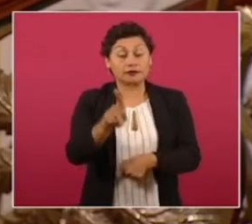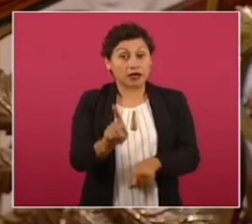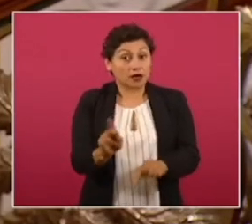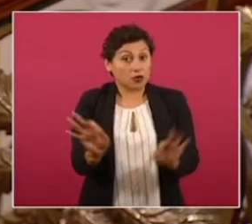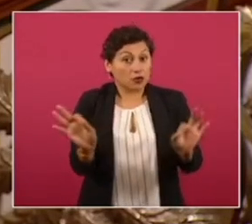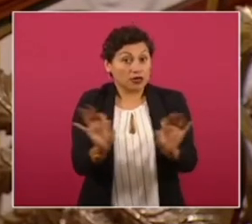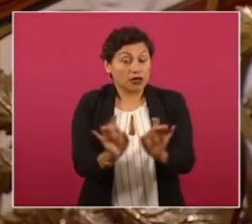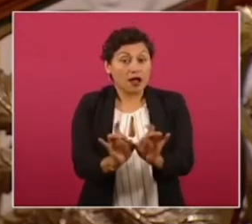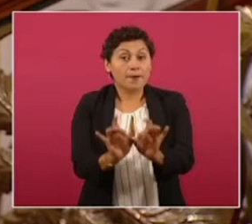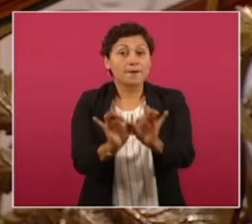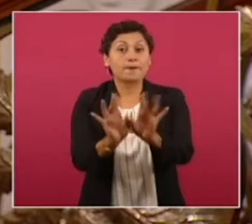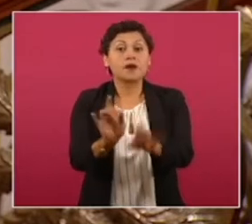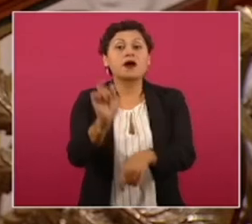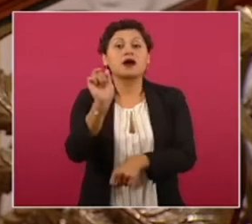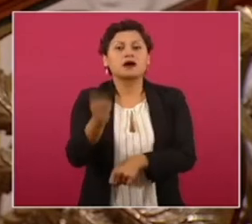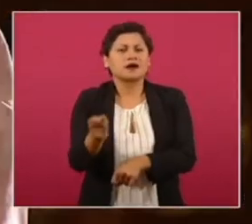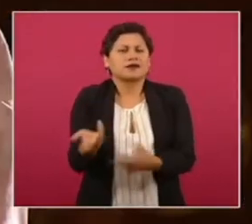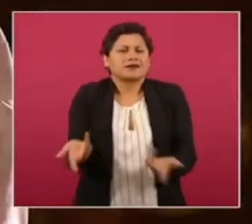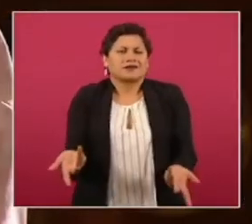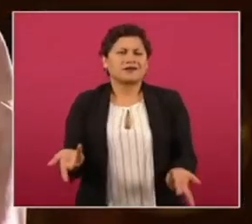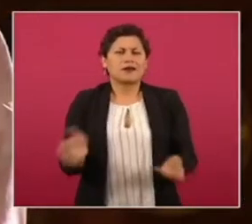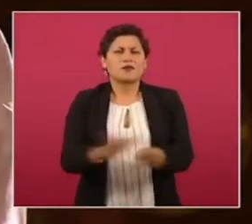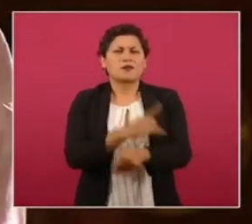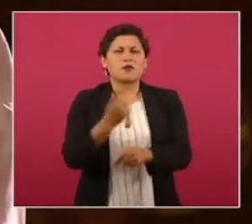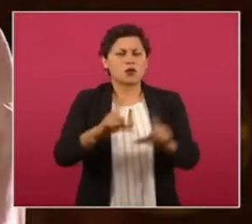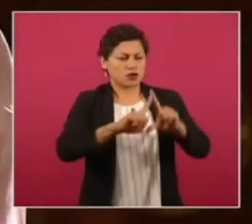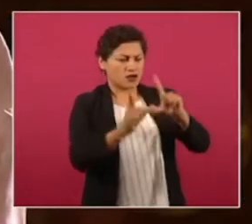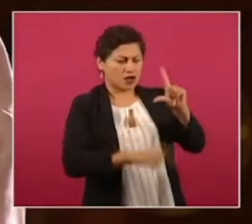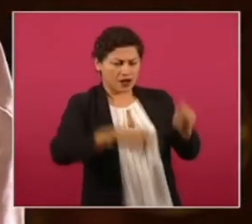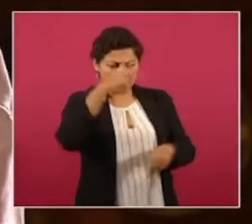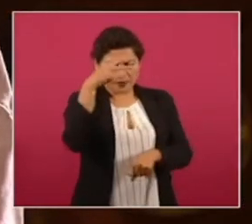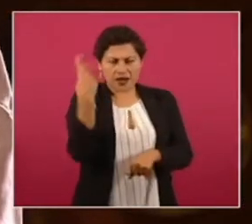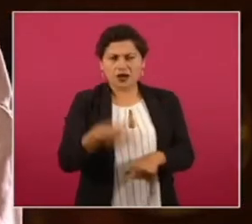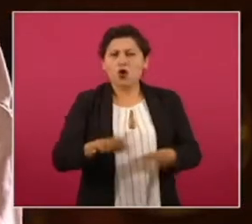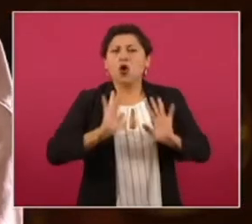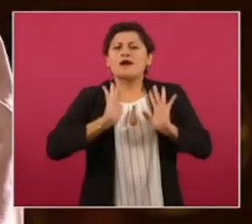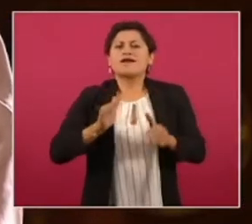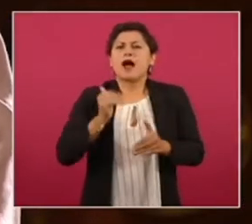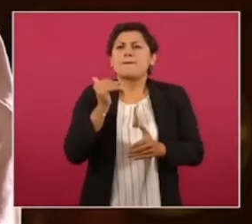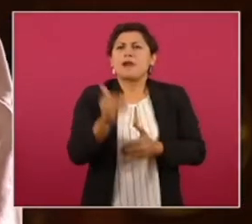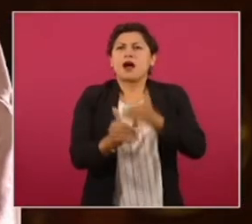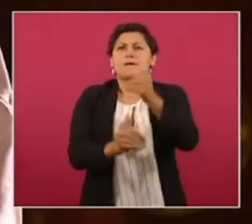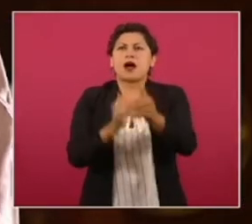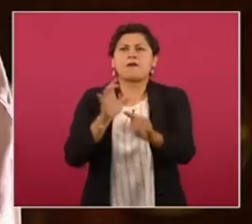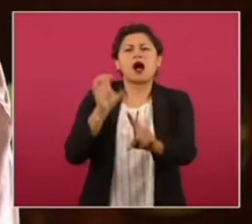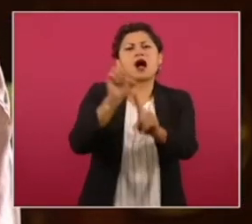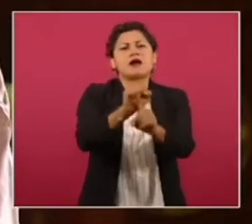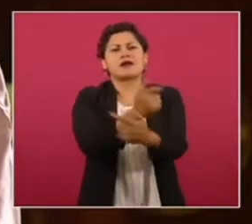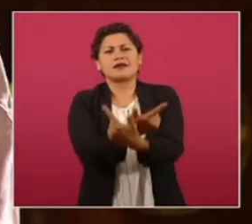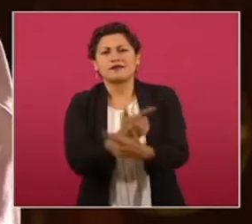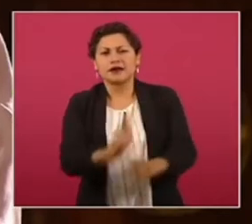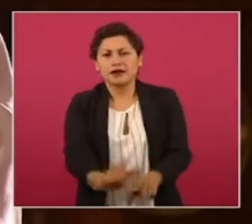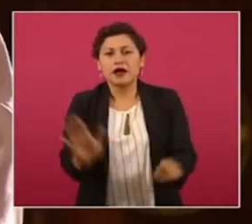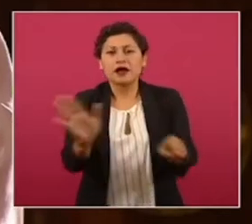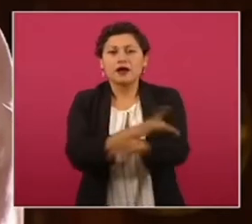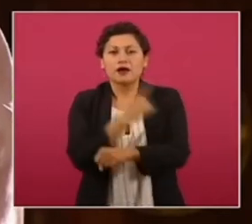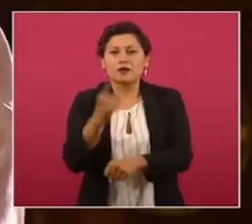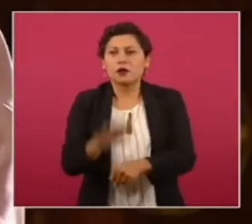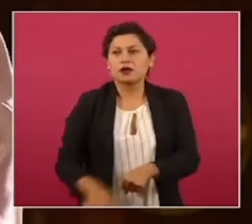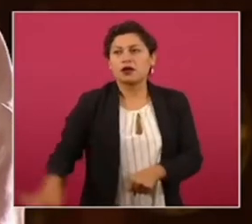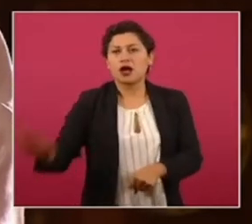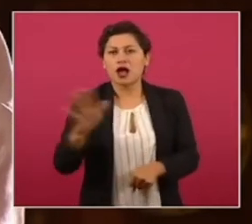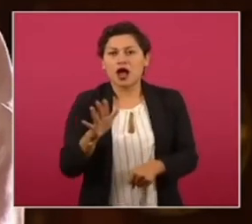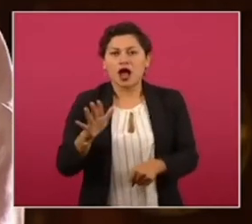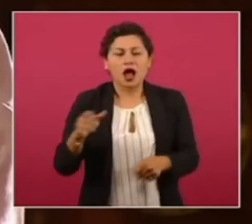porque el país ha progresado en su adhesión a la libertad, porque los elementos de la reacción son cada día más débiles,